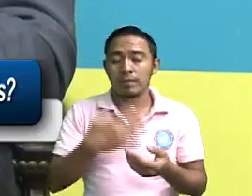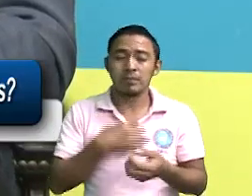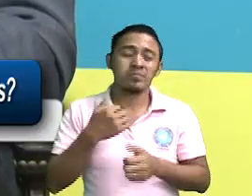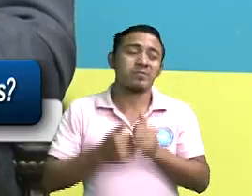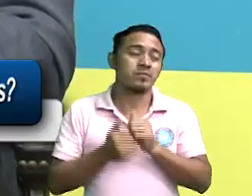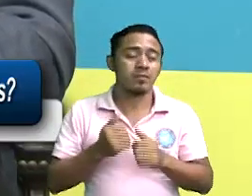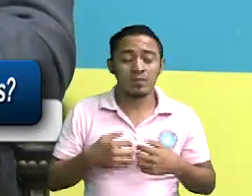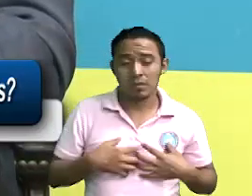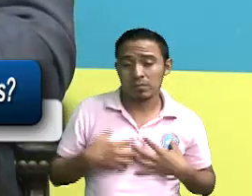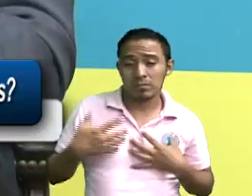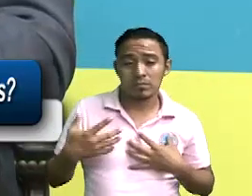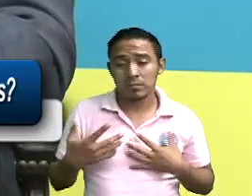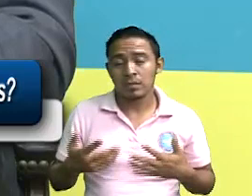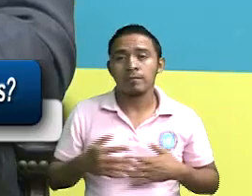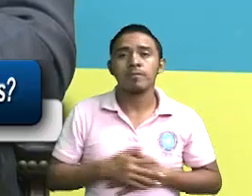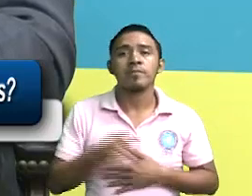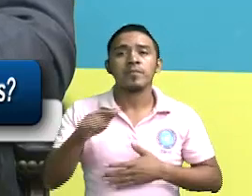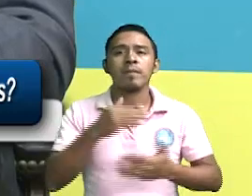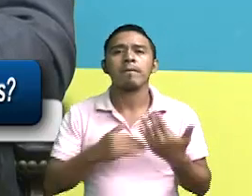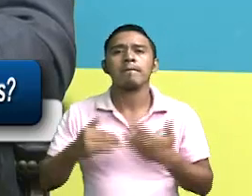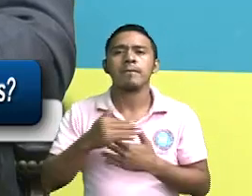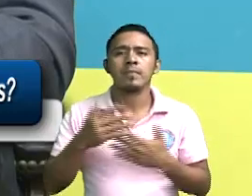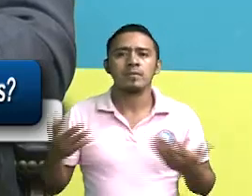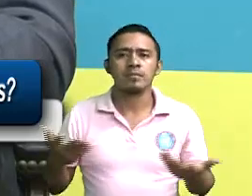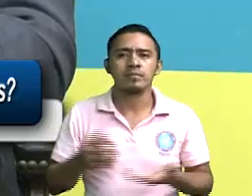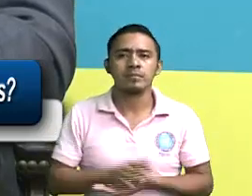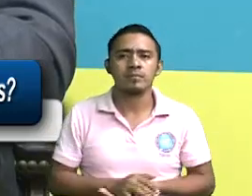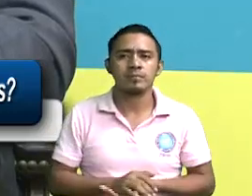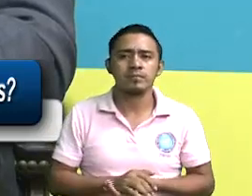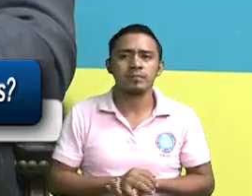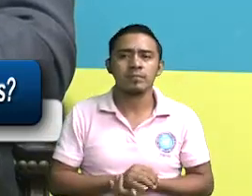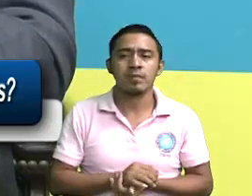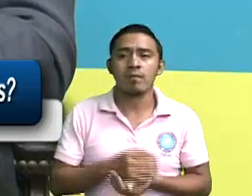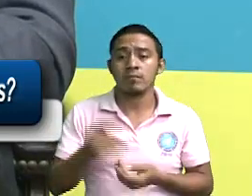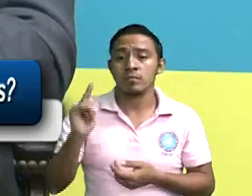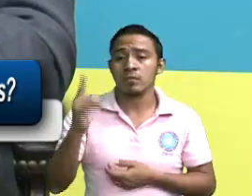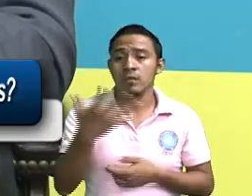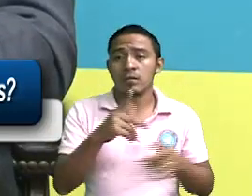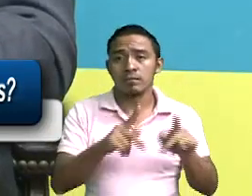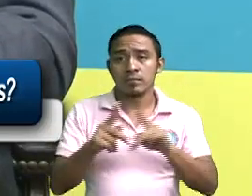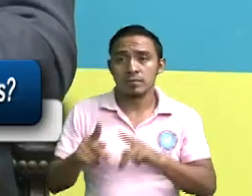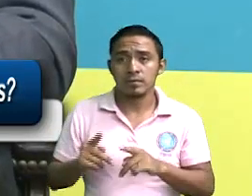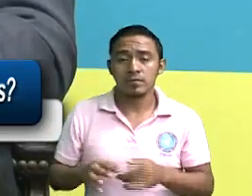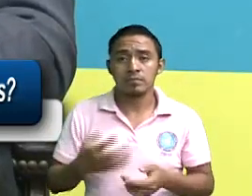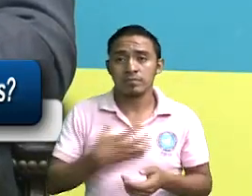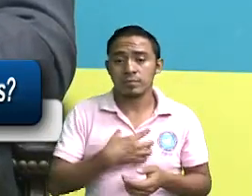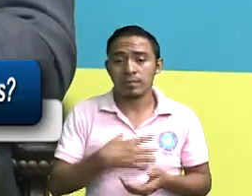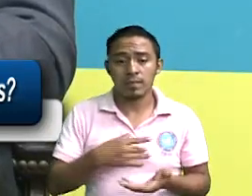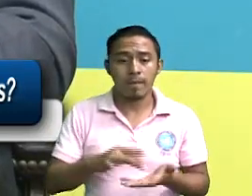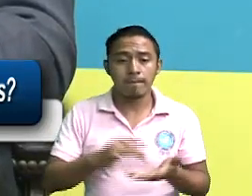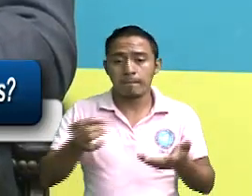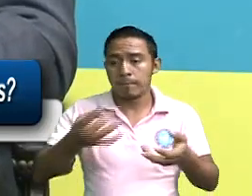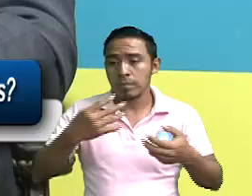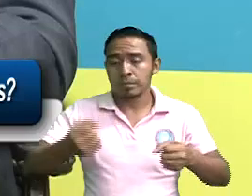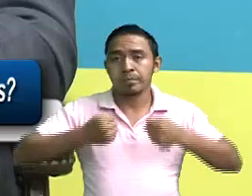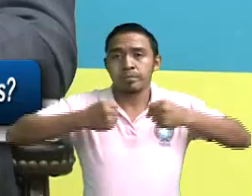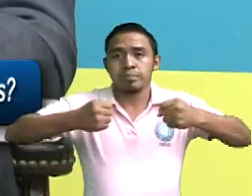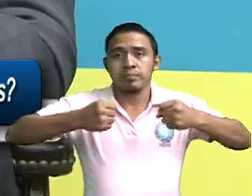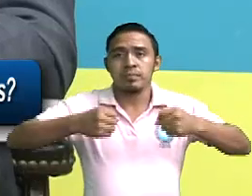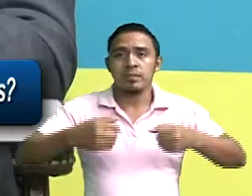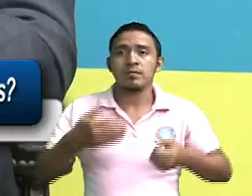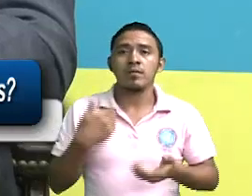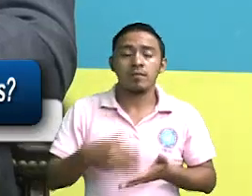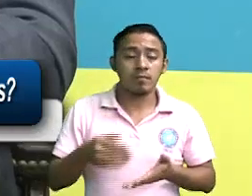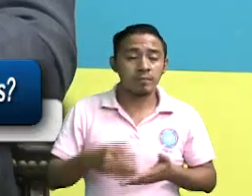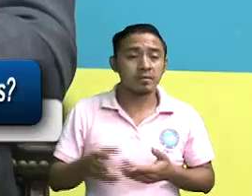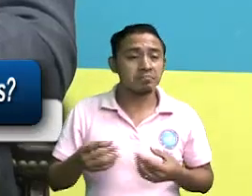de la vitamina es más que todo mitológico. Todos los pacientes se están administrando vitamina, creen que eso les va